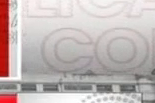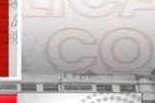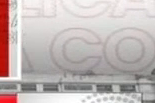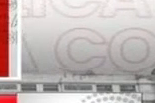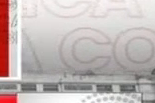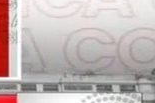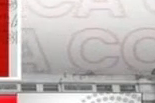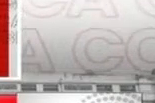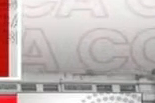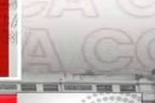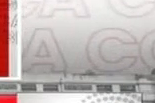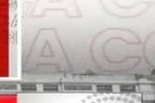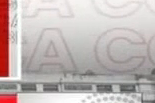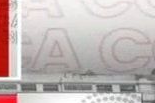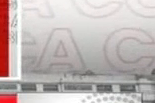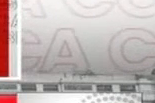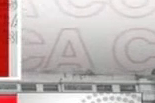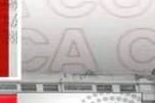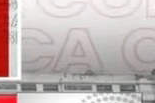son precarios.